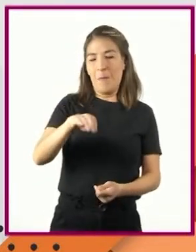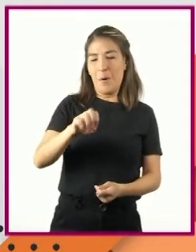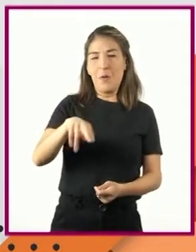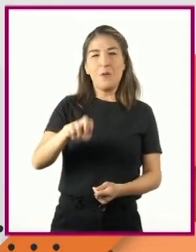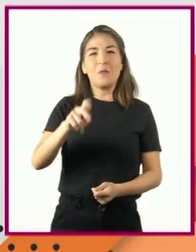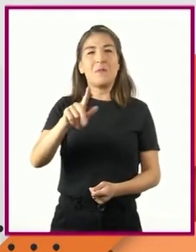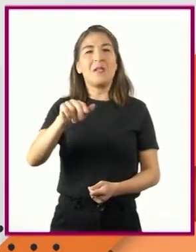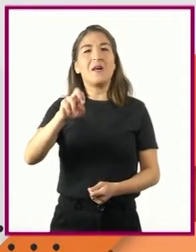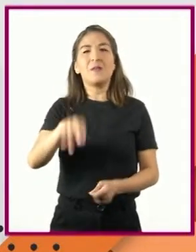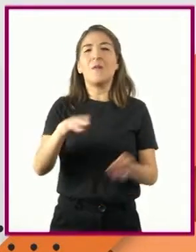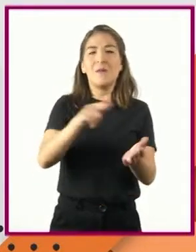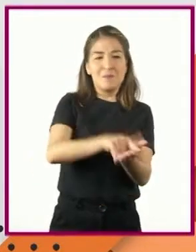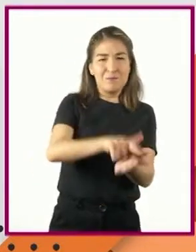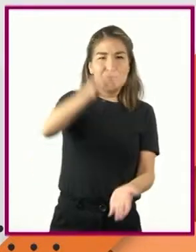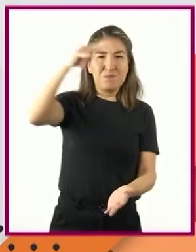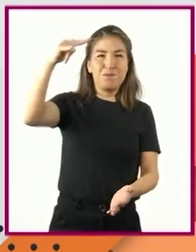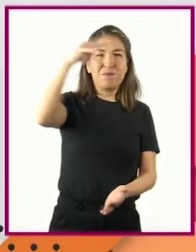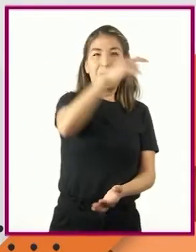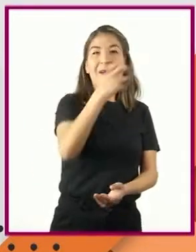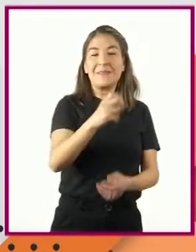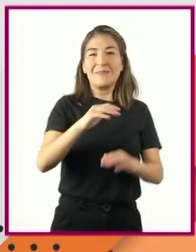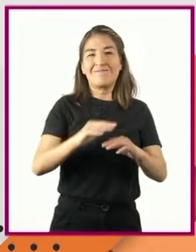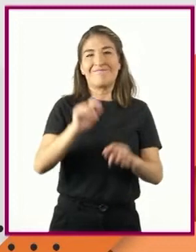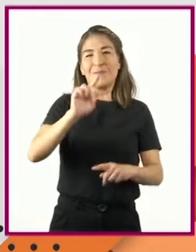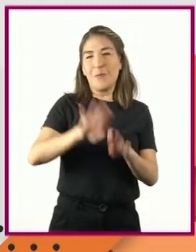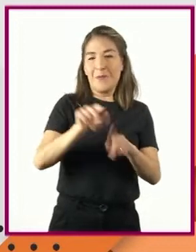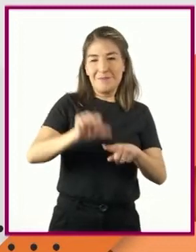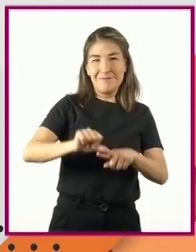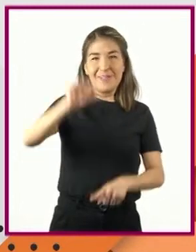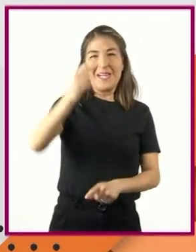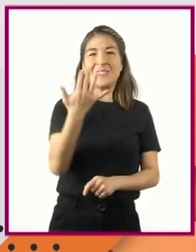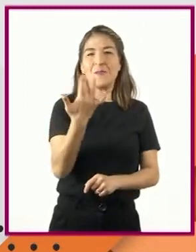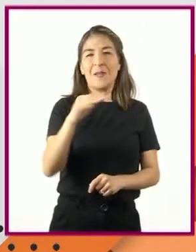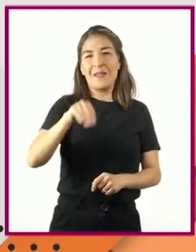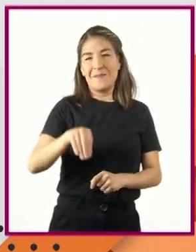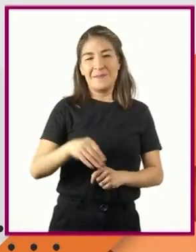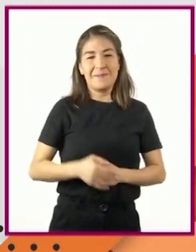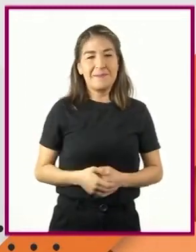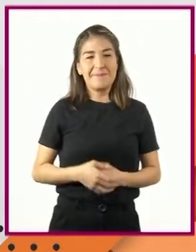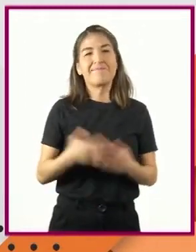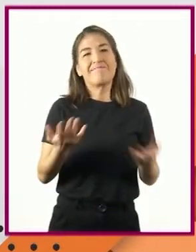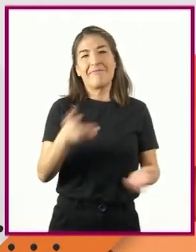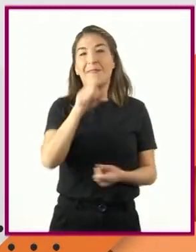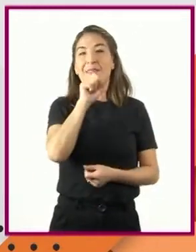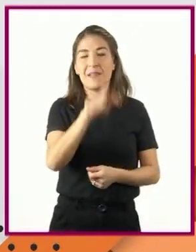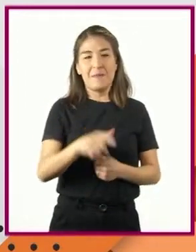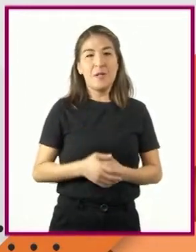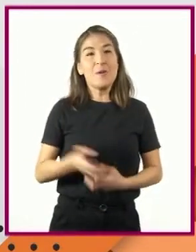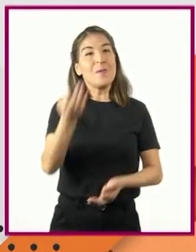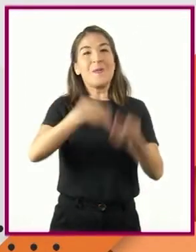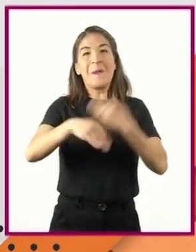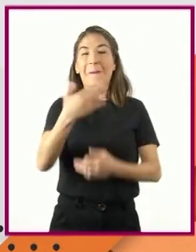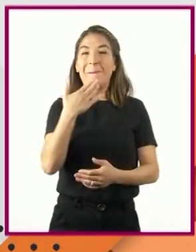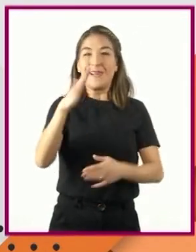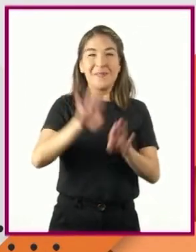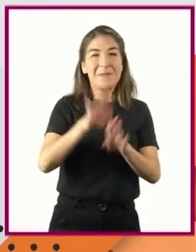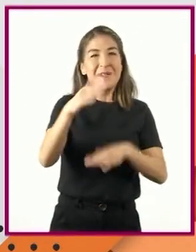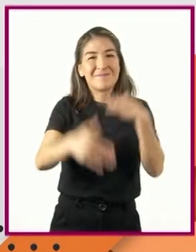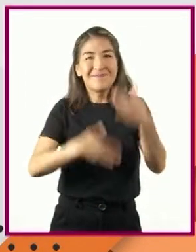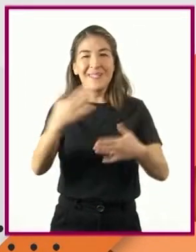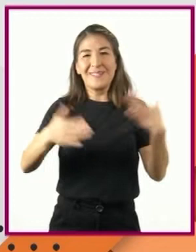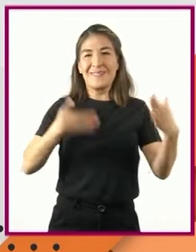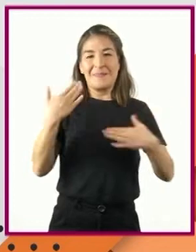la increíble distancia de 50 metros. Sin embargo, no todo fueron avances y